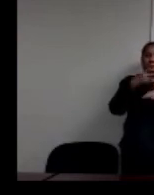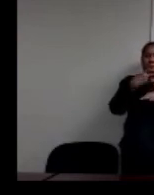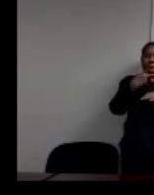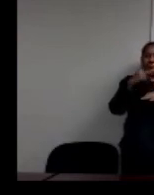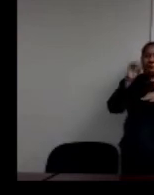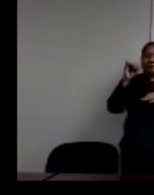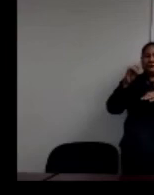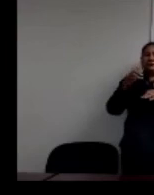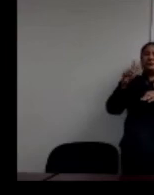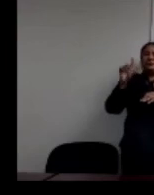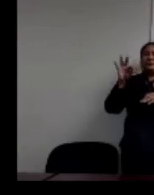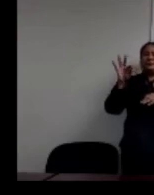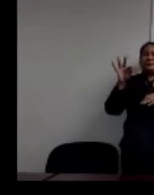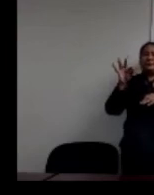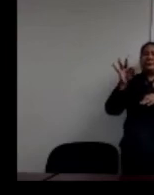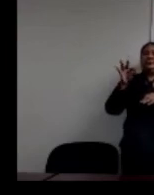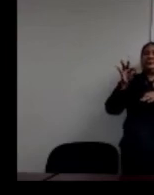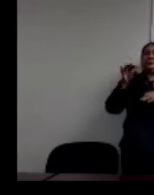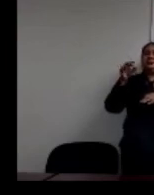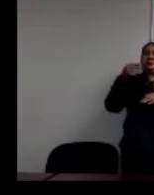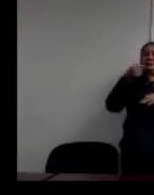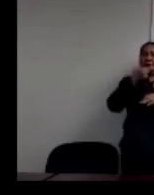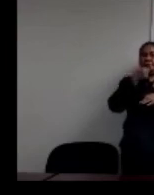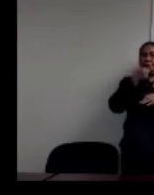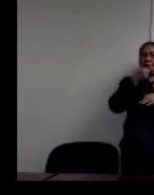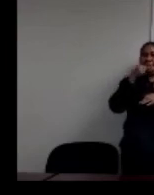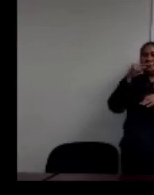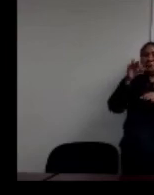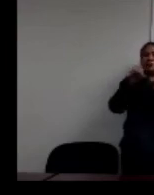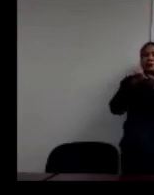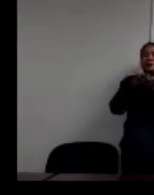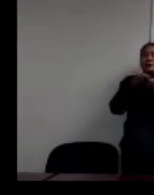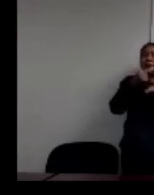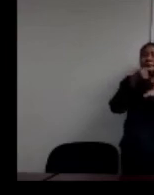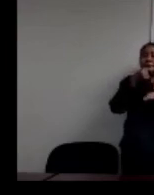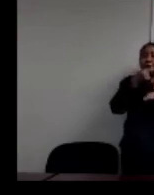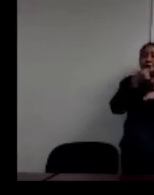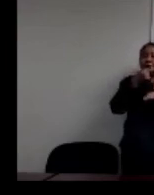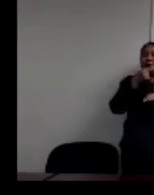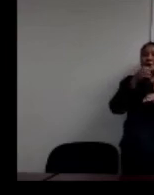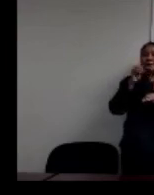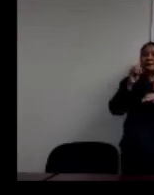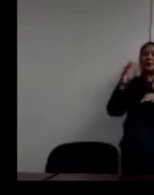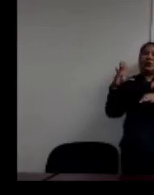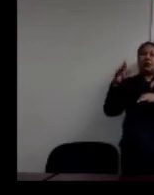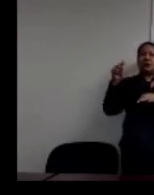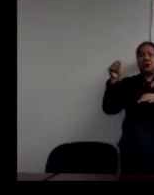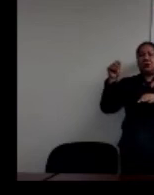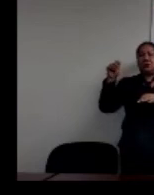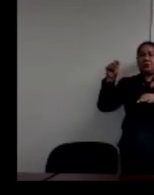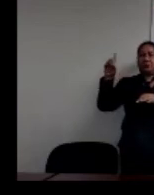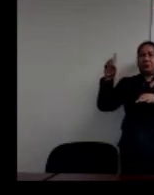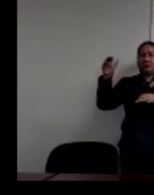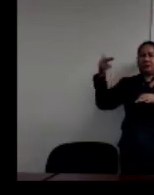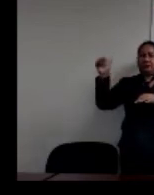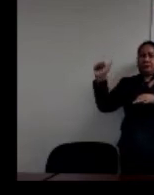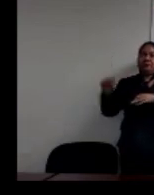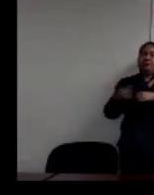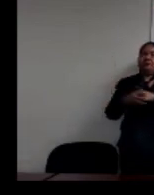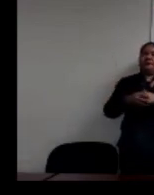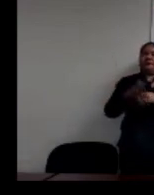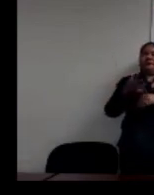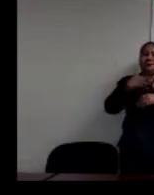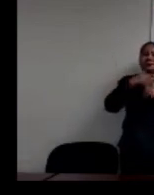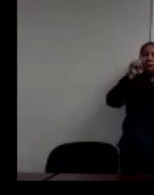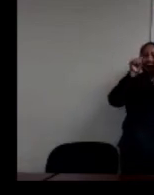sesiones 45 minutos. ¿Por qué? Porque es el periodo máximo que un niño con o sin TDA te puede sostener, te puede mantener